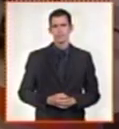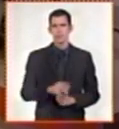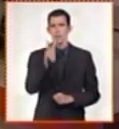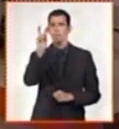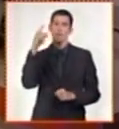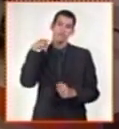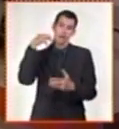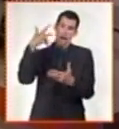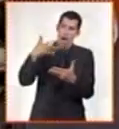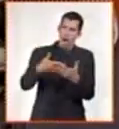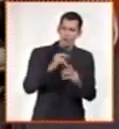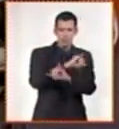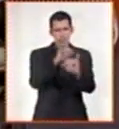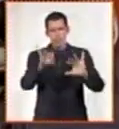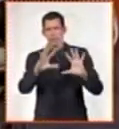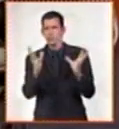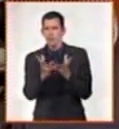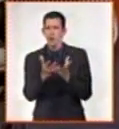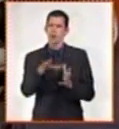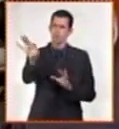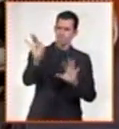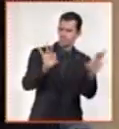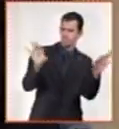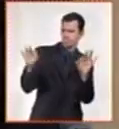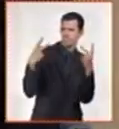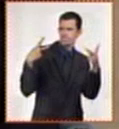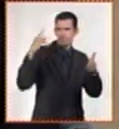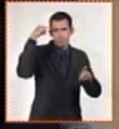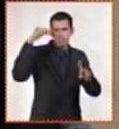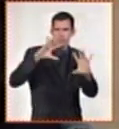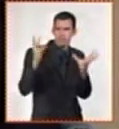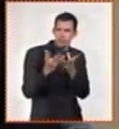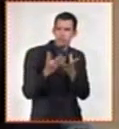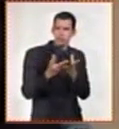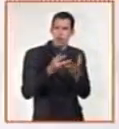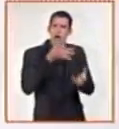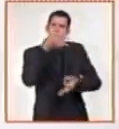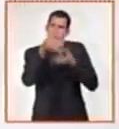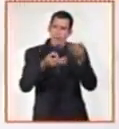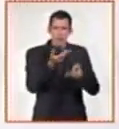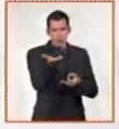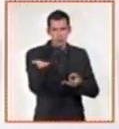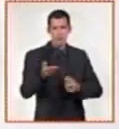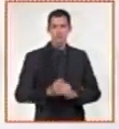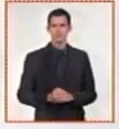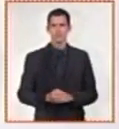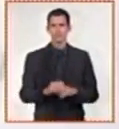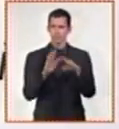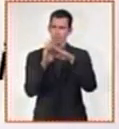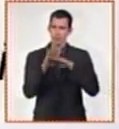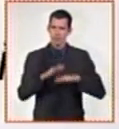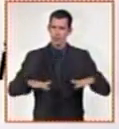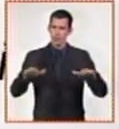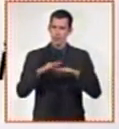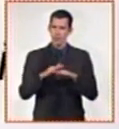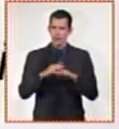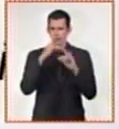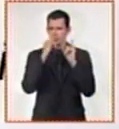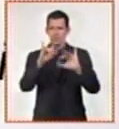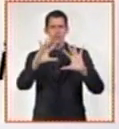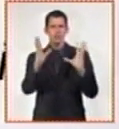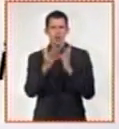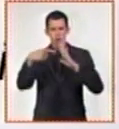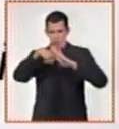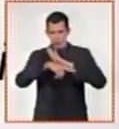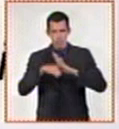años con la participación de reconocidos analistas y personalidades. Mesa Redonda, más